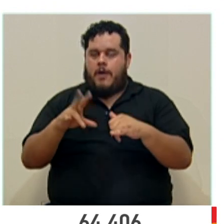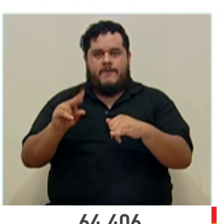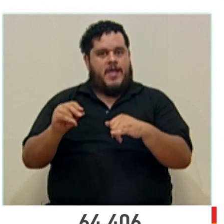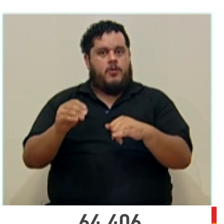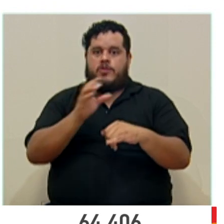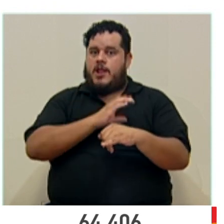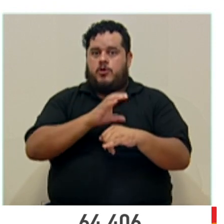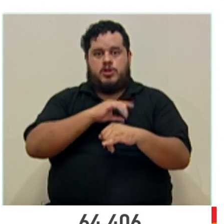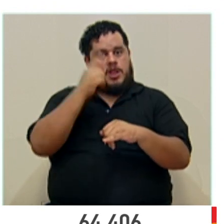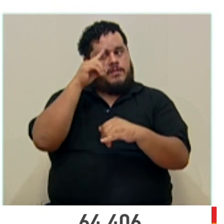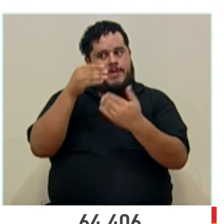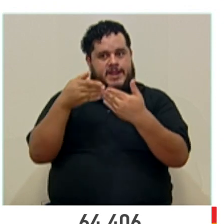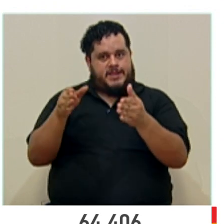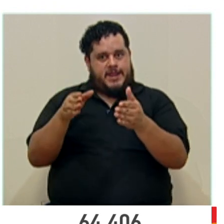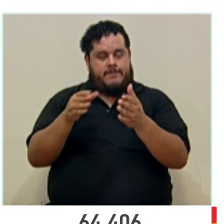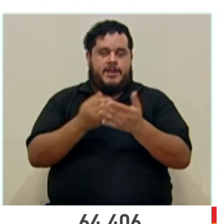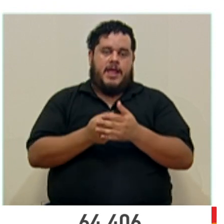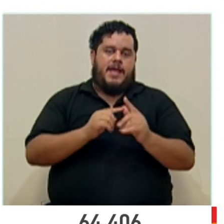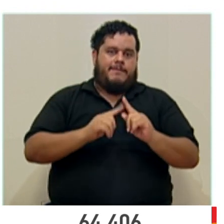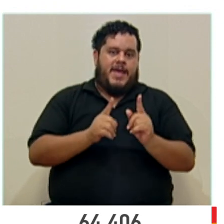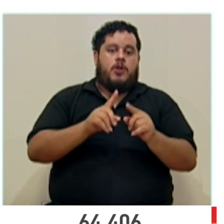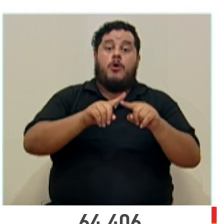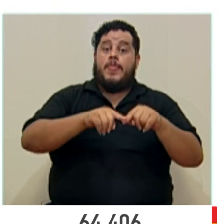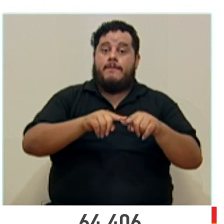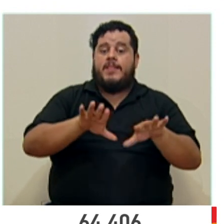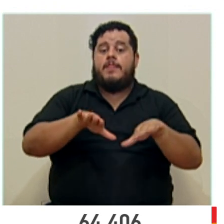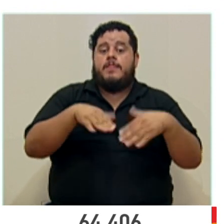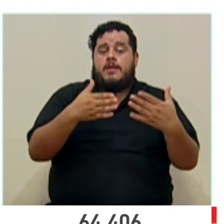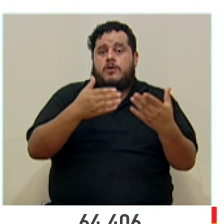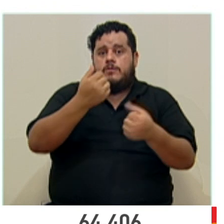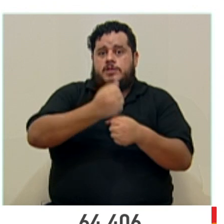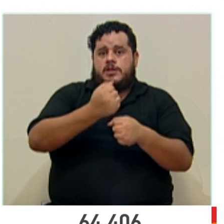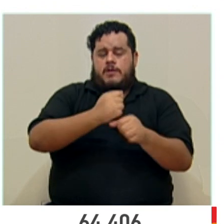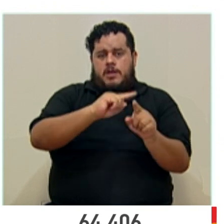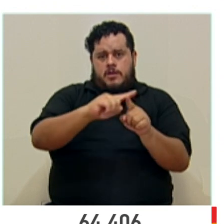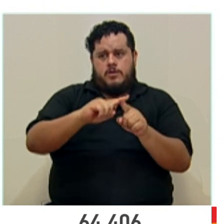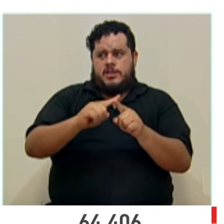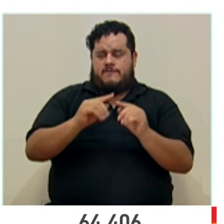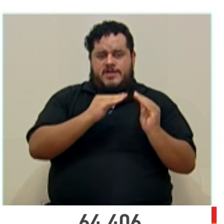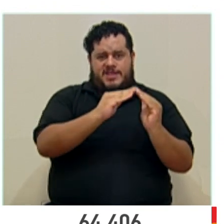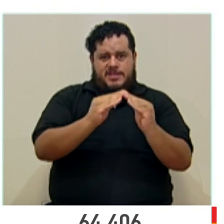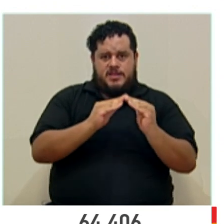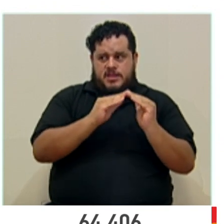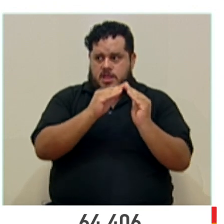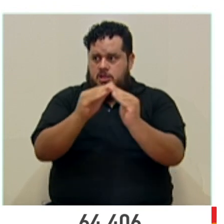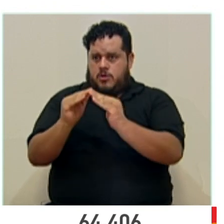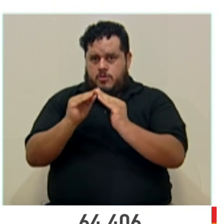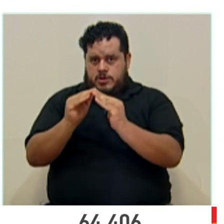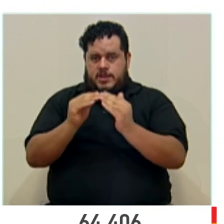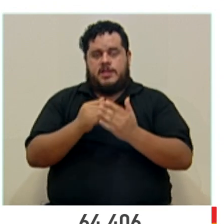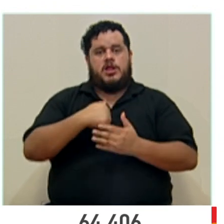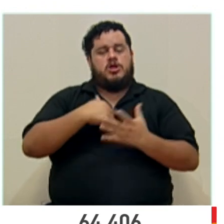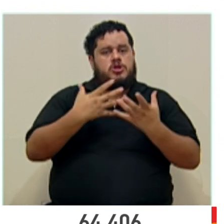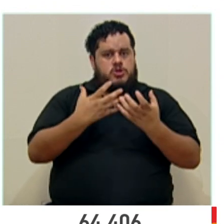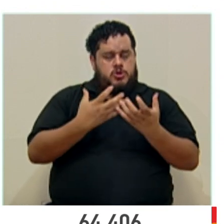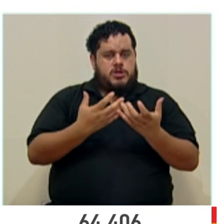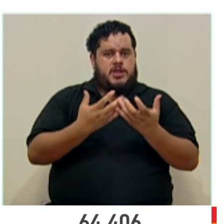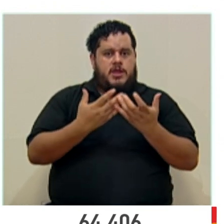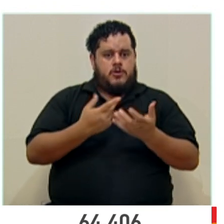ser habilitado, pero esto va a depender de cómo se trabajan con las diferentes comunidades. Y aquí yo también quiero